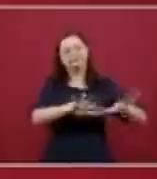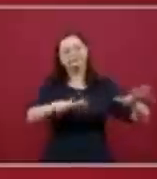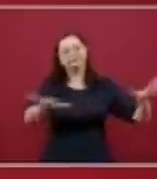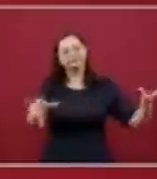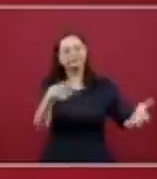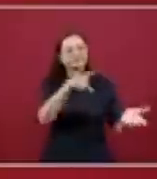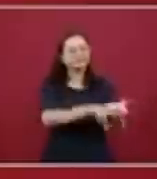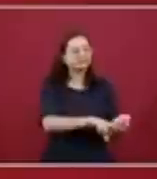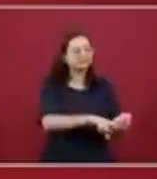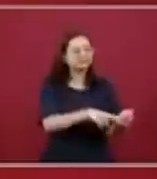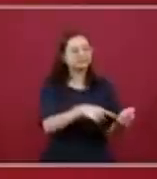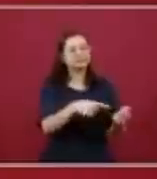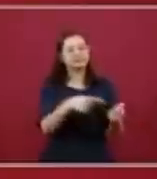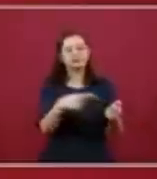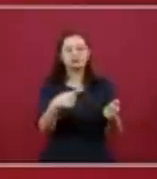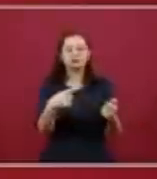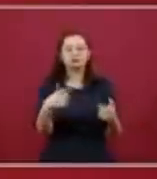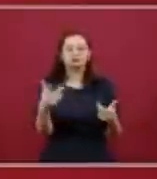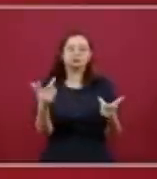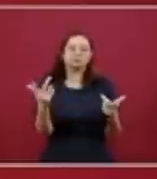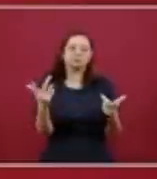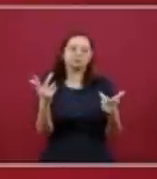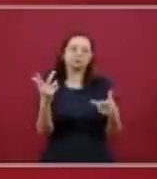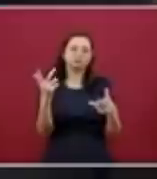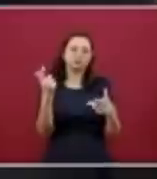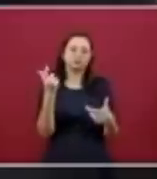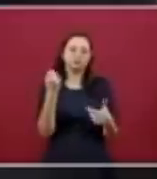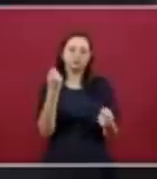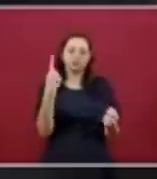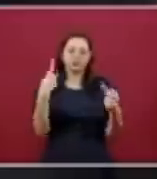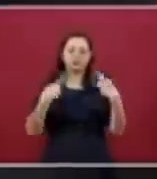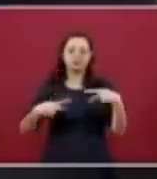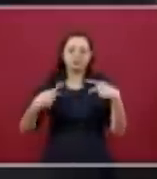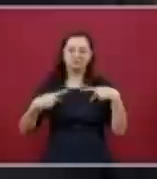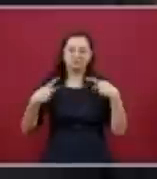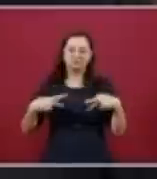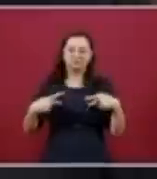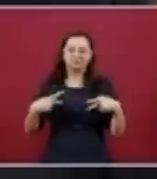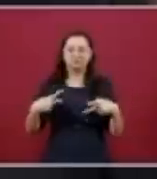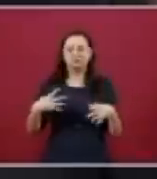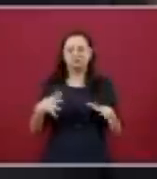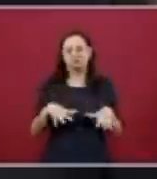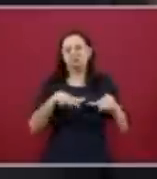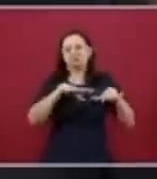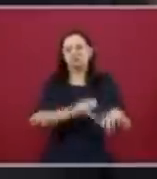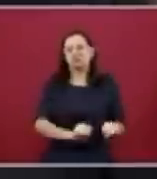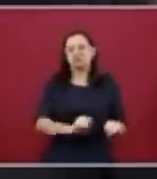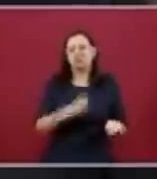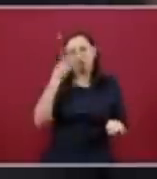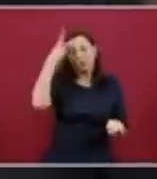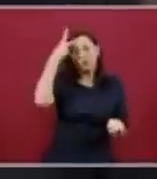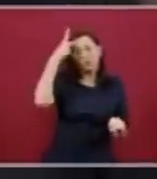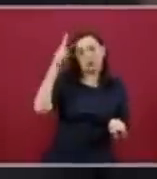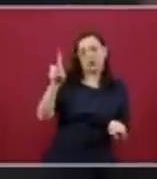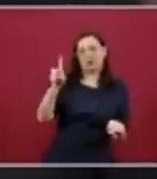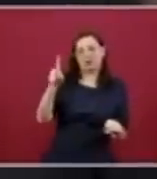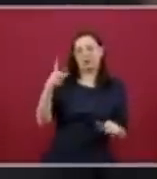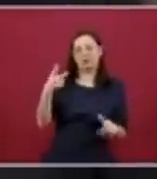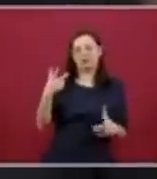que personalidades tienen estas propiedades, pero no tenemos